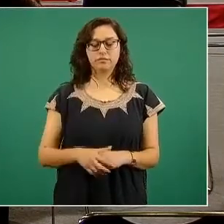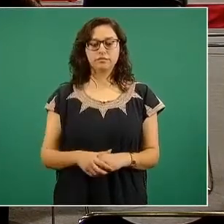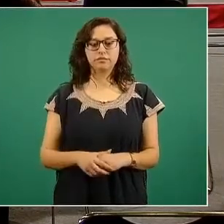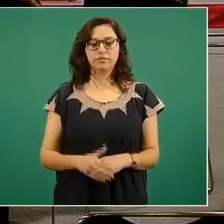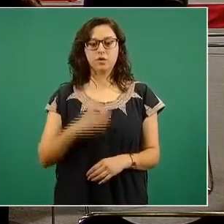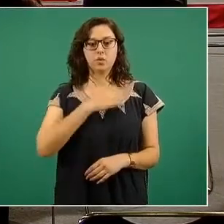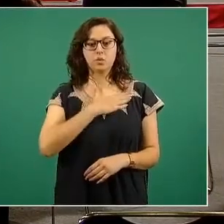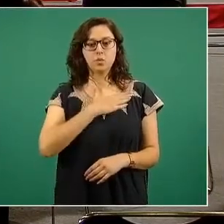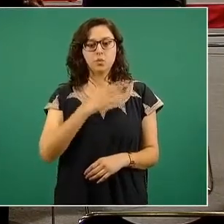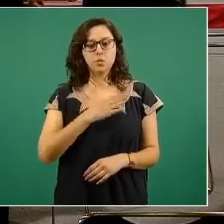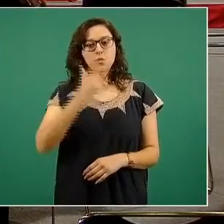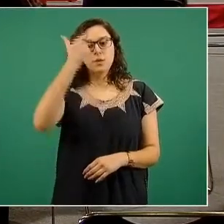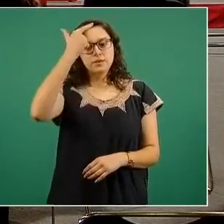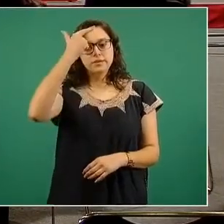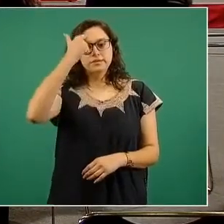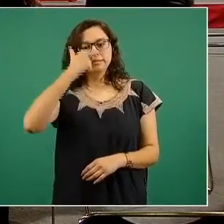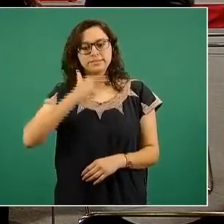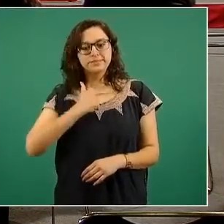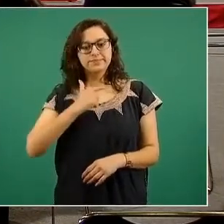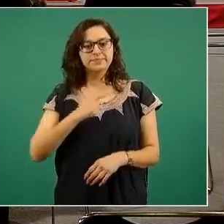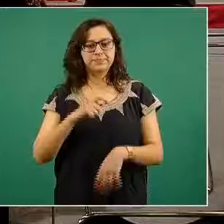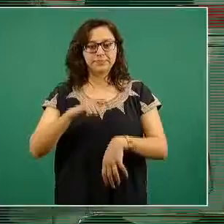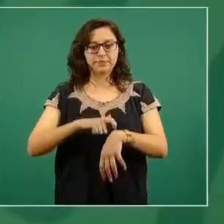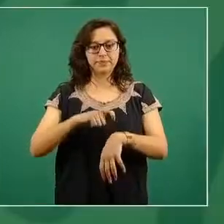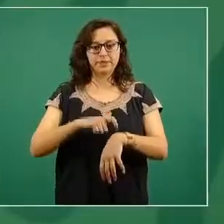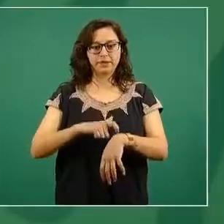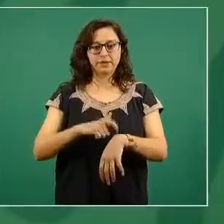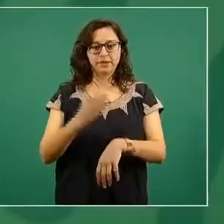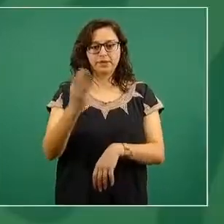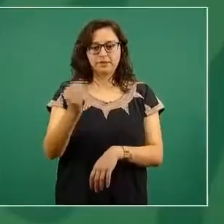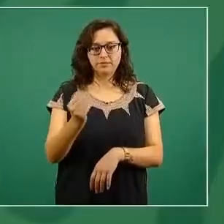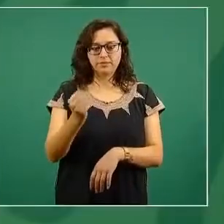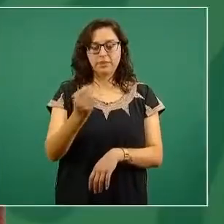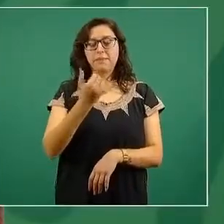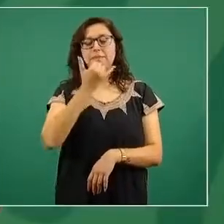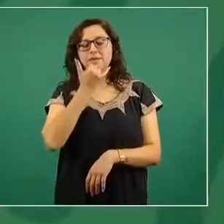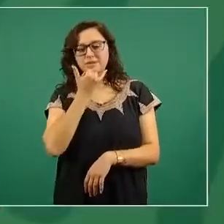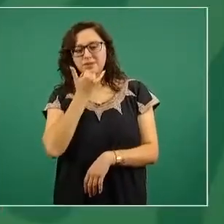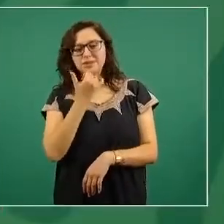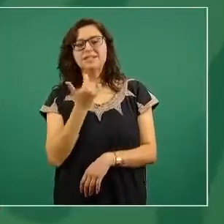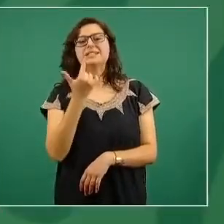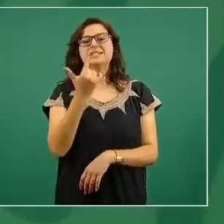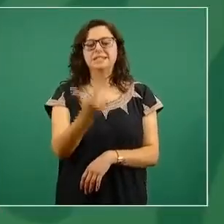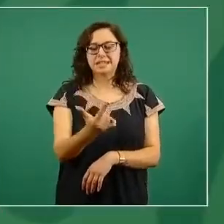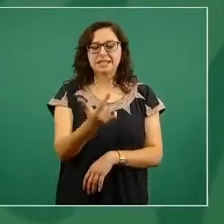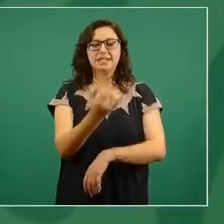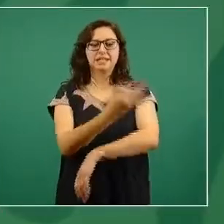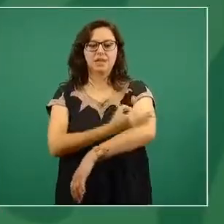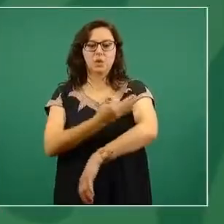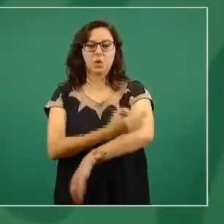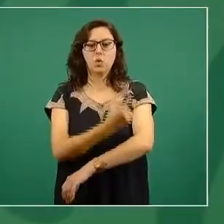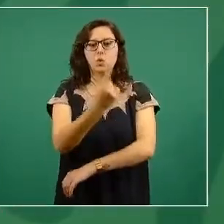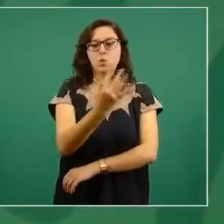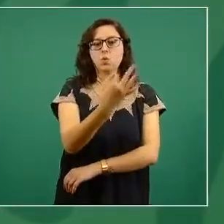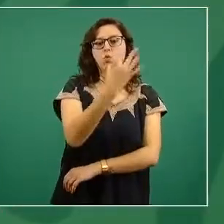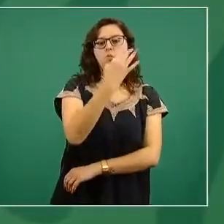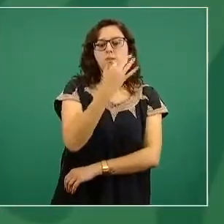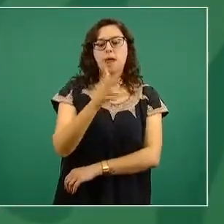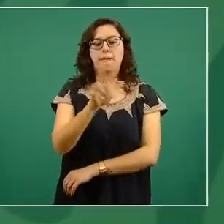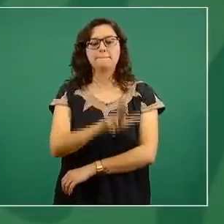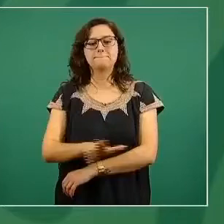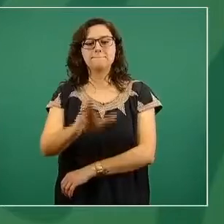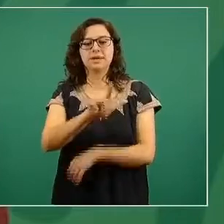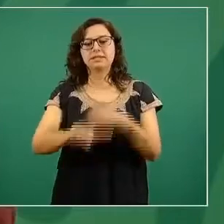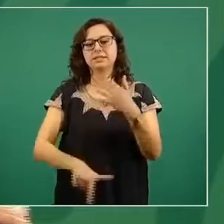Muy buenas noches. Son las 19 horas con un minuto del martes 12 de enero de